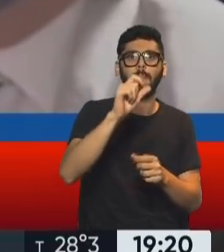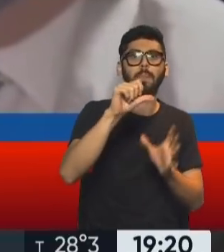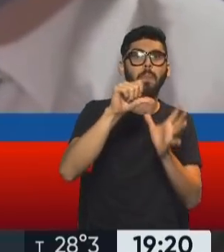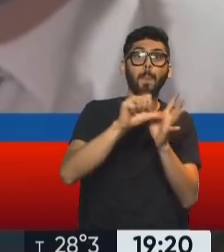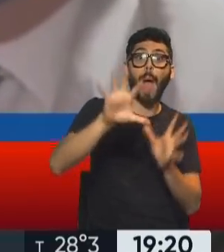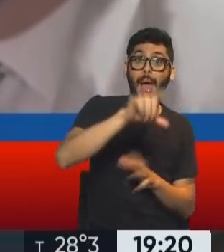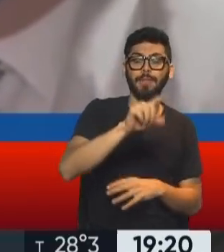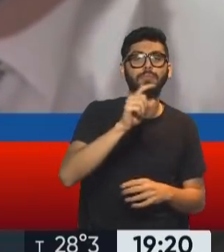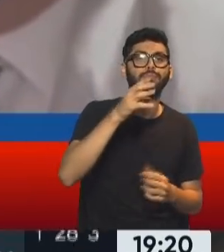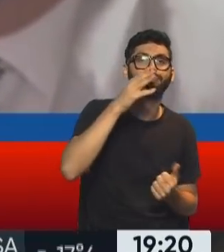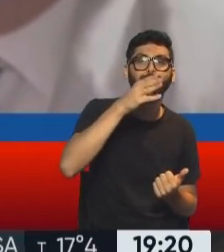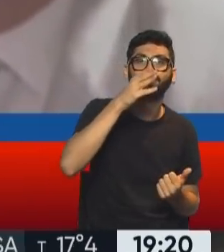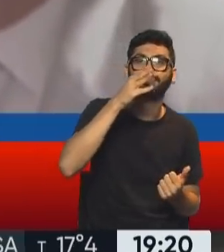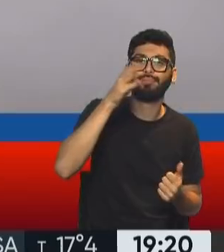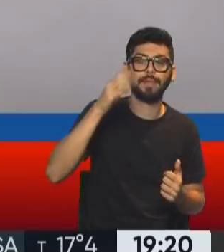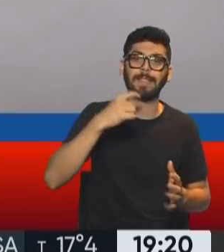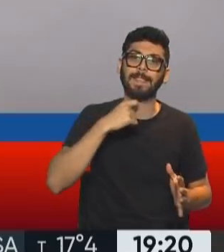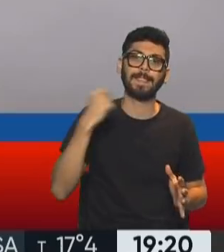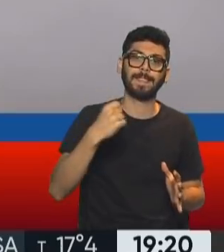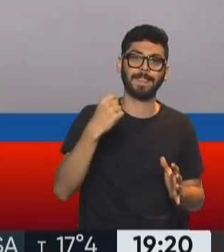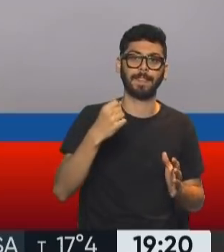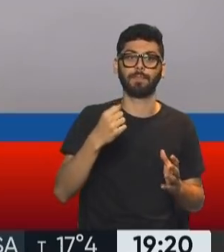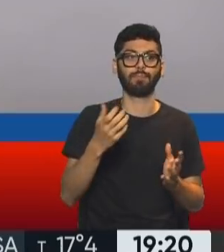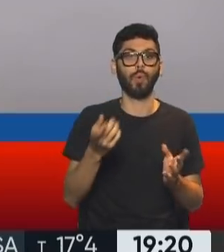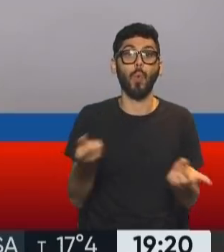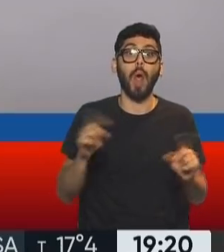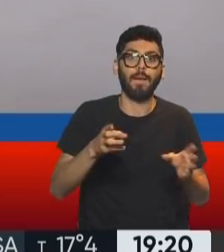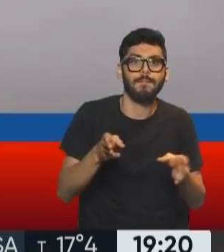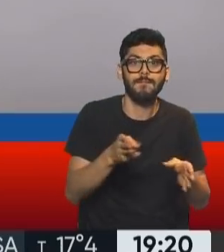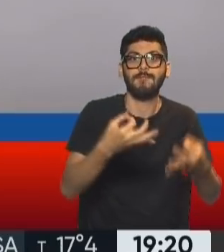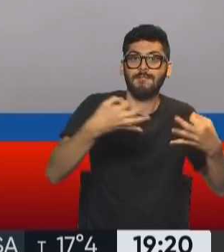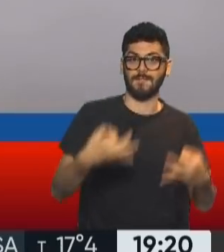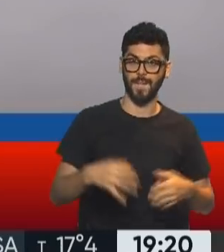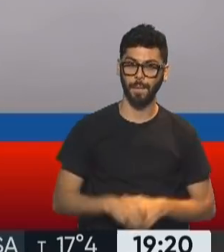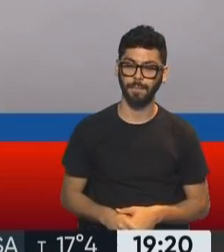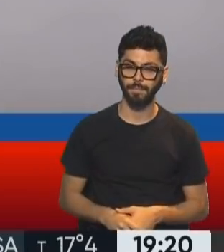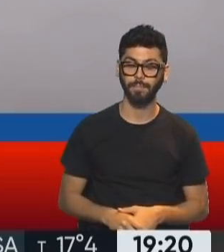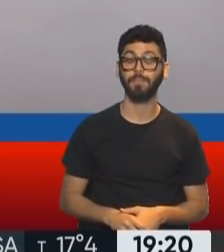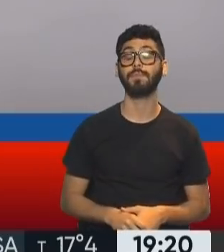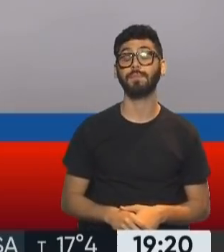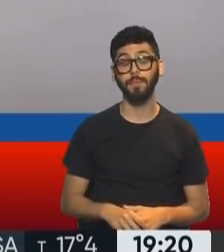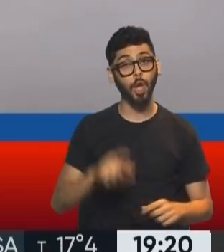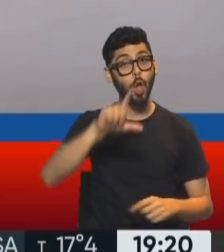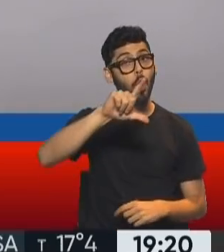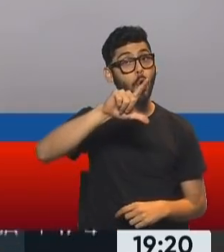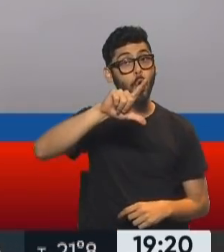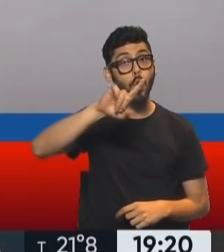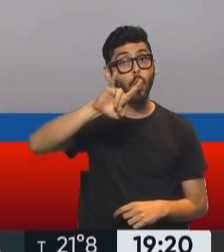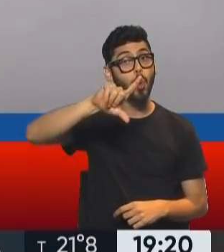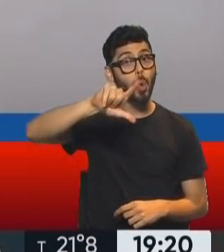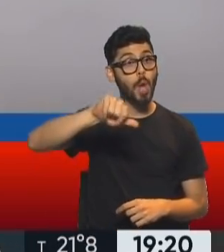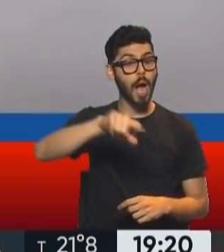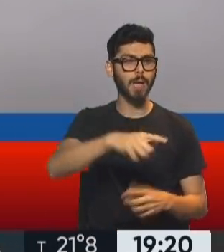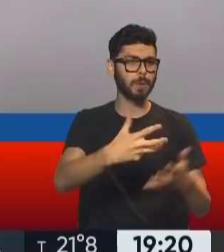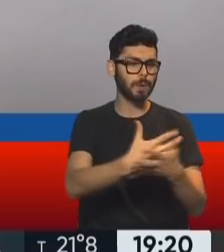a ponerlo en la mejor senda. Ahora, lo que padeció Lula no es muy distinto a